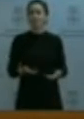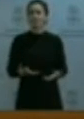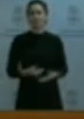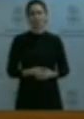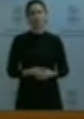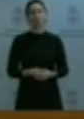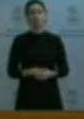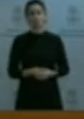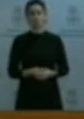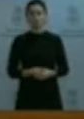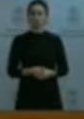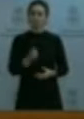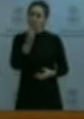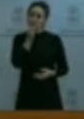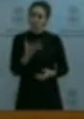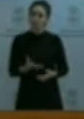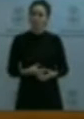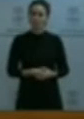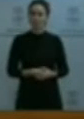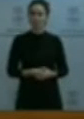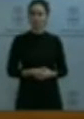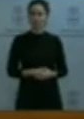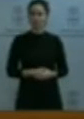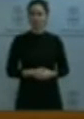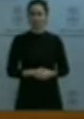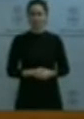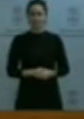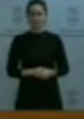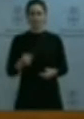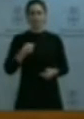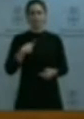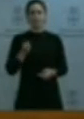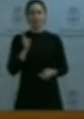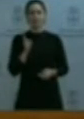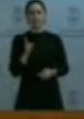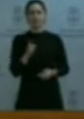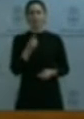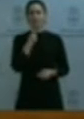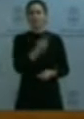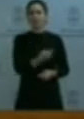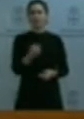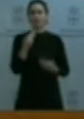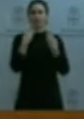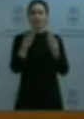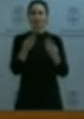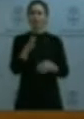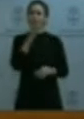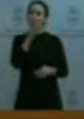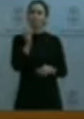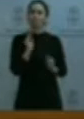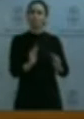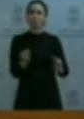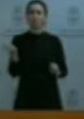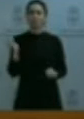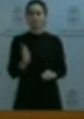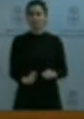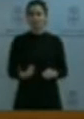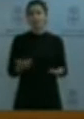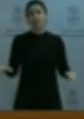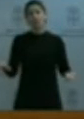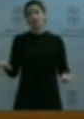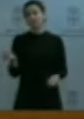de lo mejor. Y yo nada más que tengo que decirles a ellos, gracias por su profesionalidad, y que es una pena que actuaciones y hechos como estos que